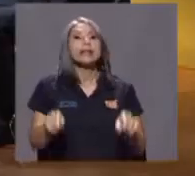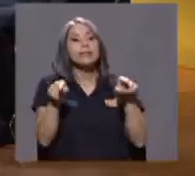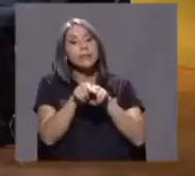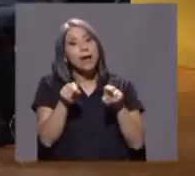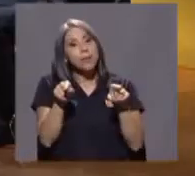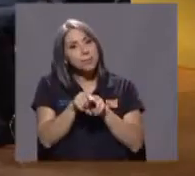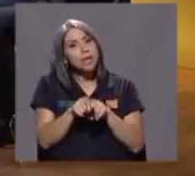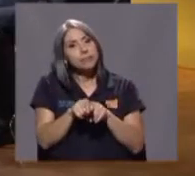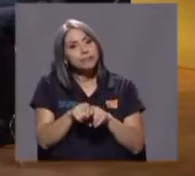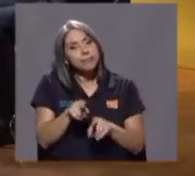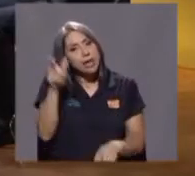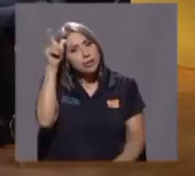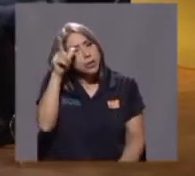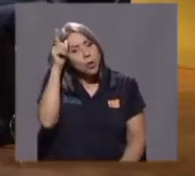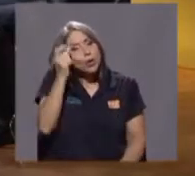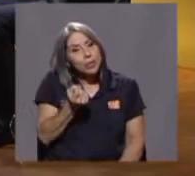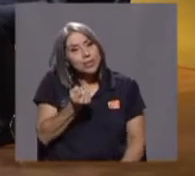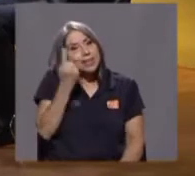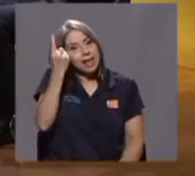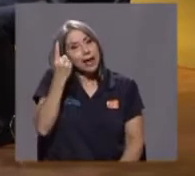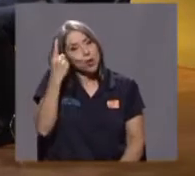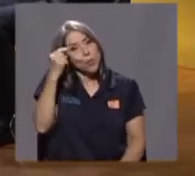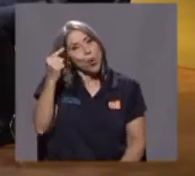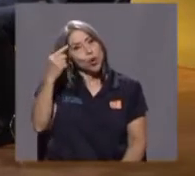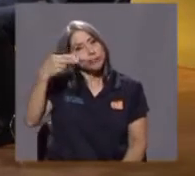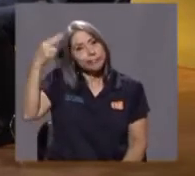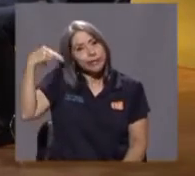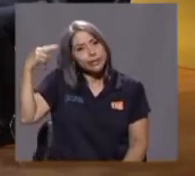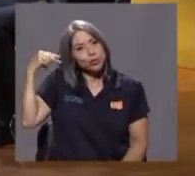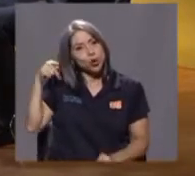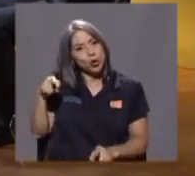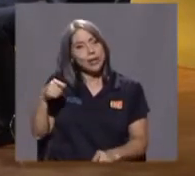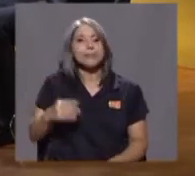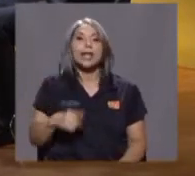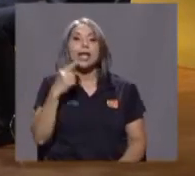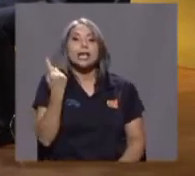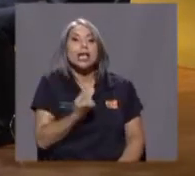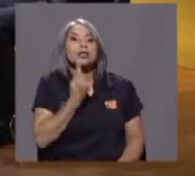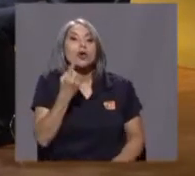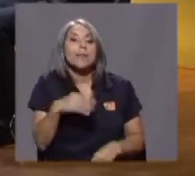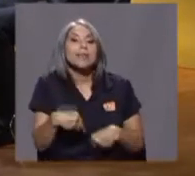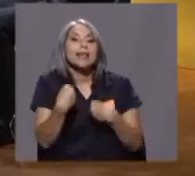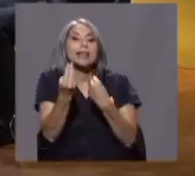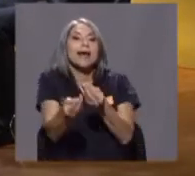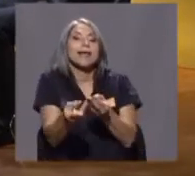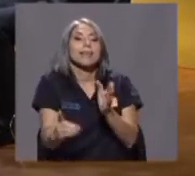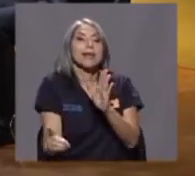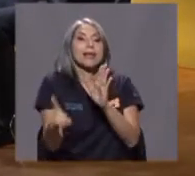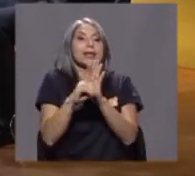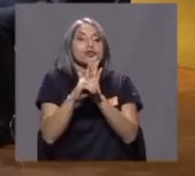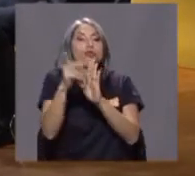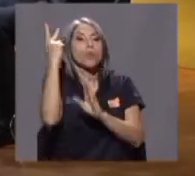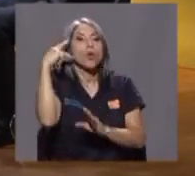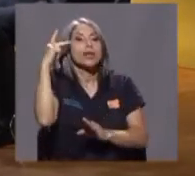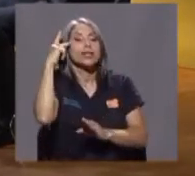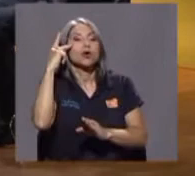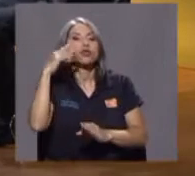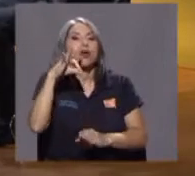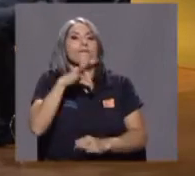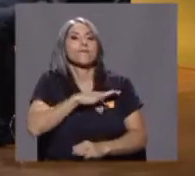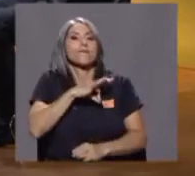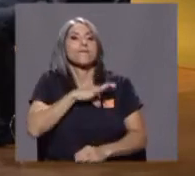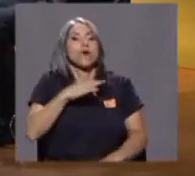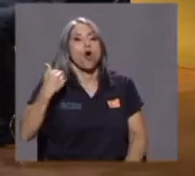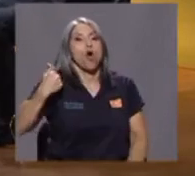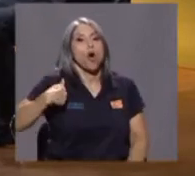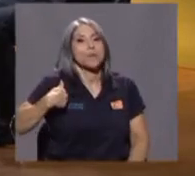pero es lógico entenderlo dentro del contexto histórico, que solo otorga los derechos políticos en favor de los hombres. No se le otorgan